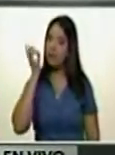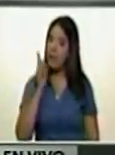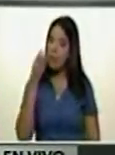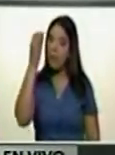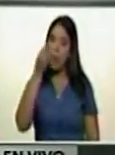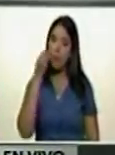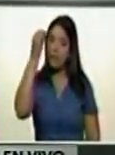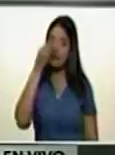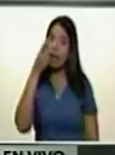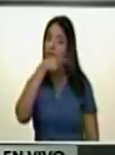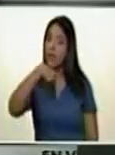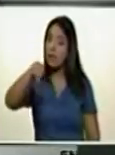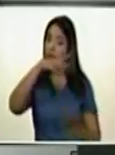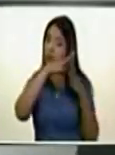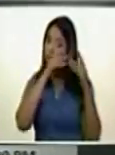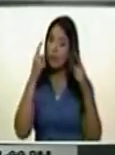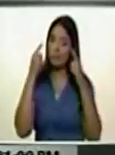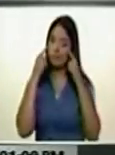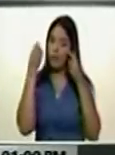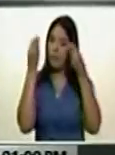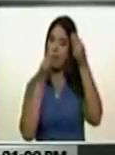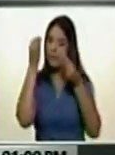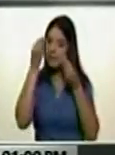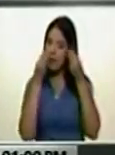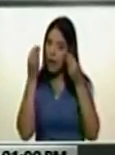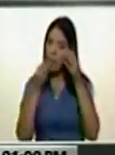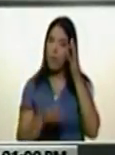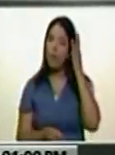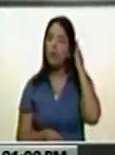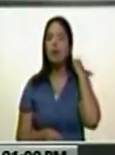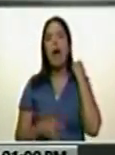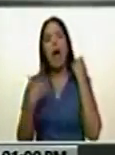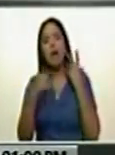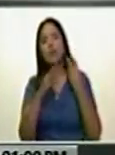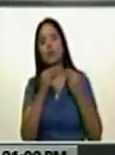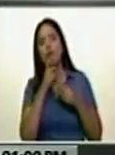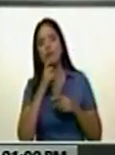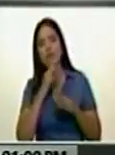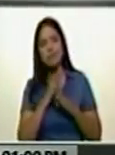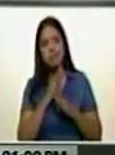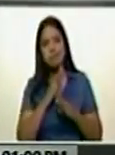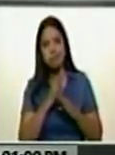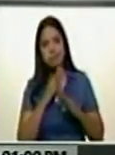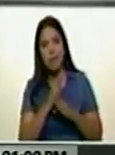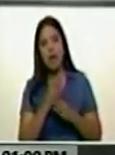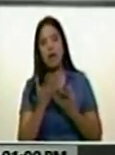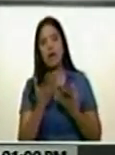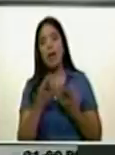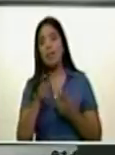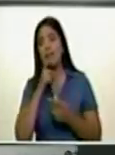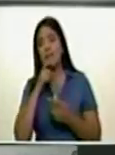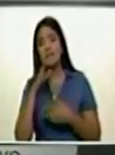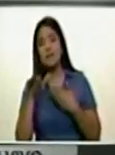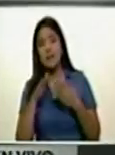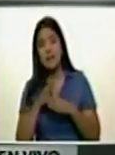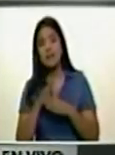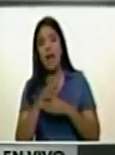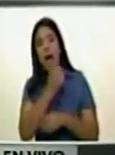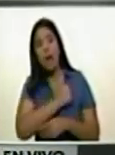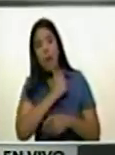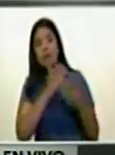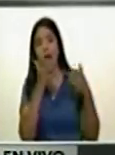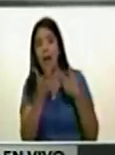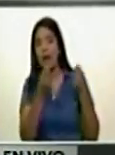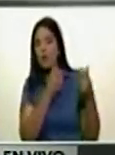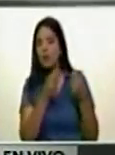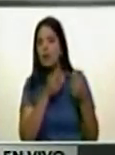es para pensar y para que todos reflexionemos, más allá incluso de las dificultades, más allá de lo complicado que ha sido enfrentar la guerra económica,